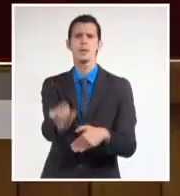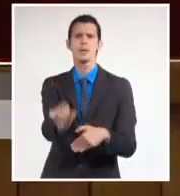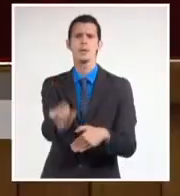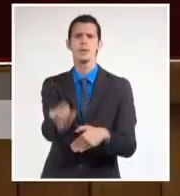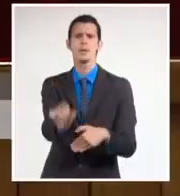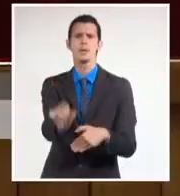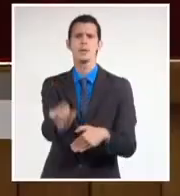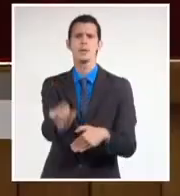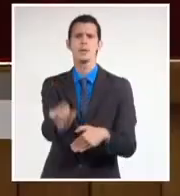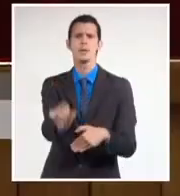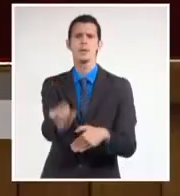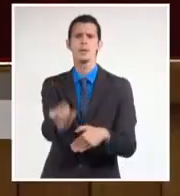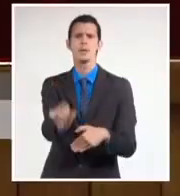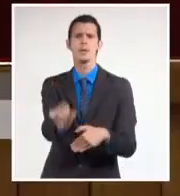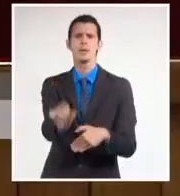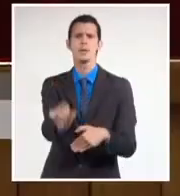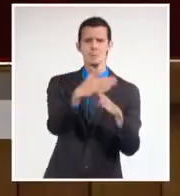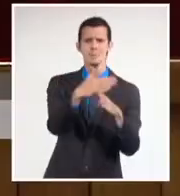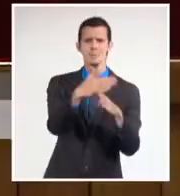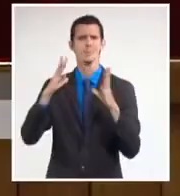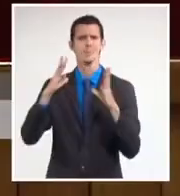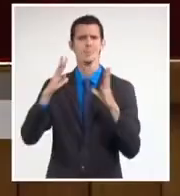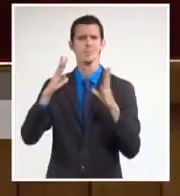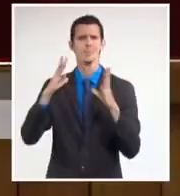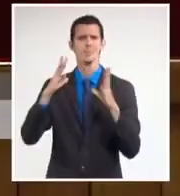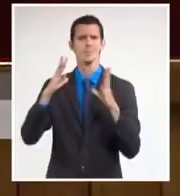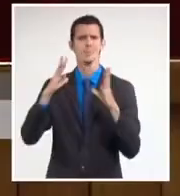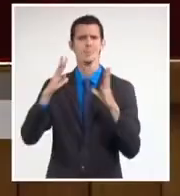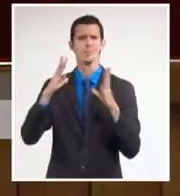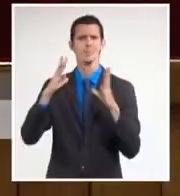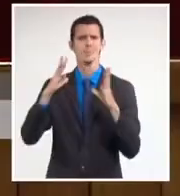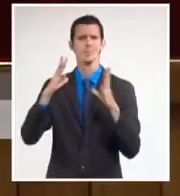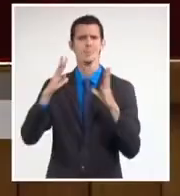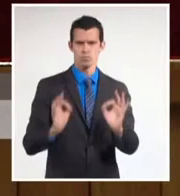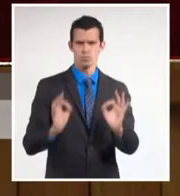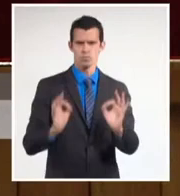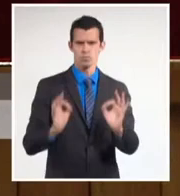argumentos para poder discutir y poder llamar al orden muchas